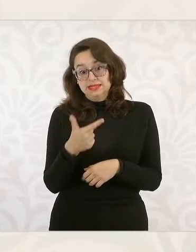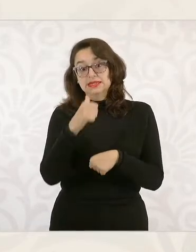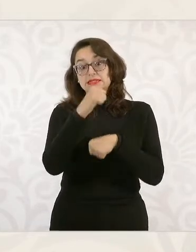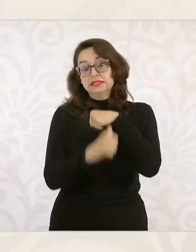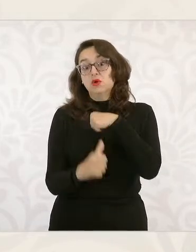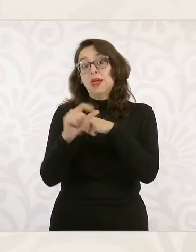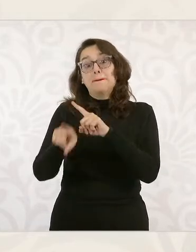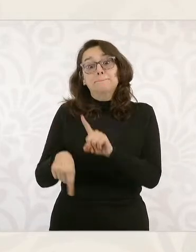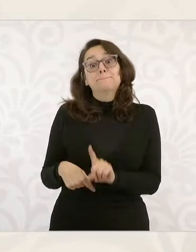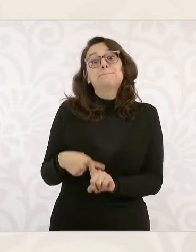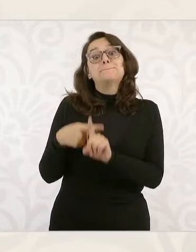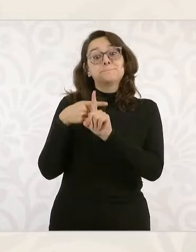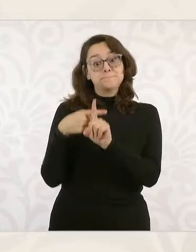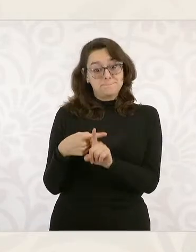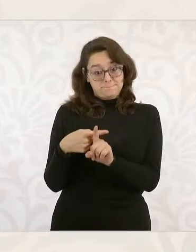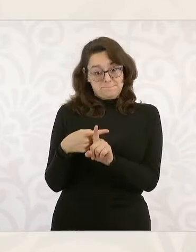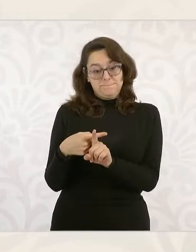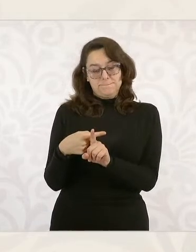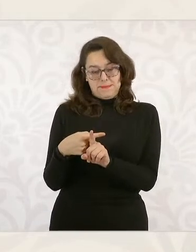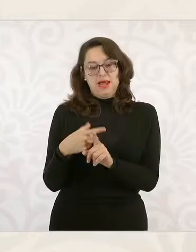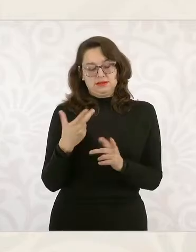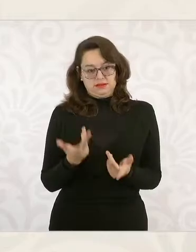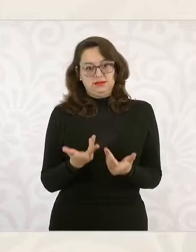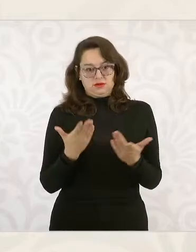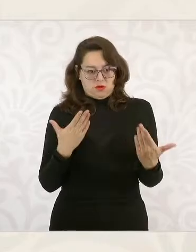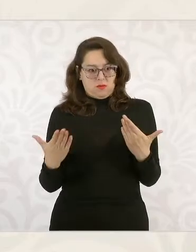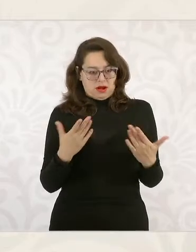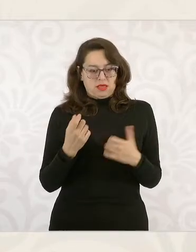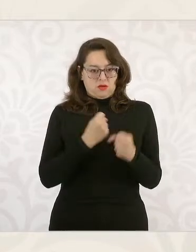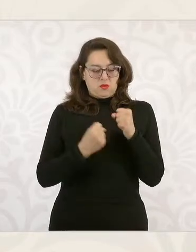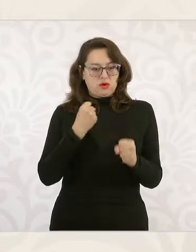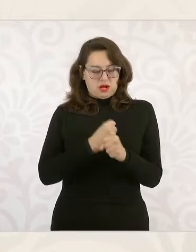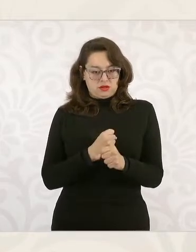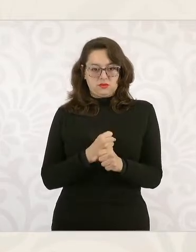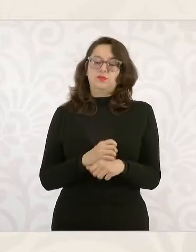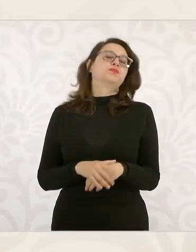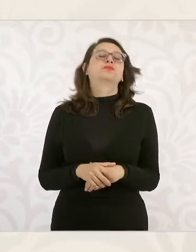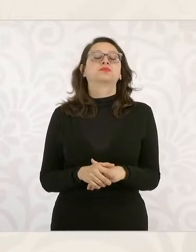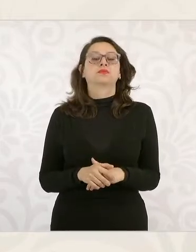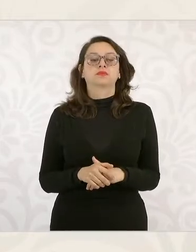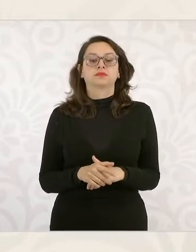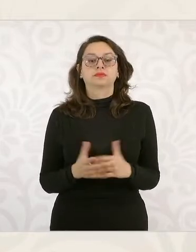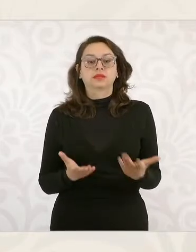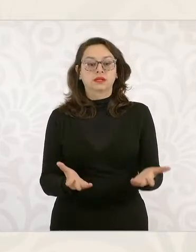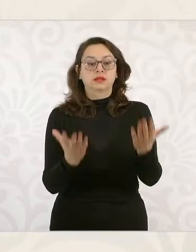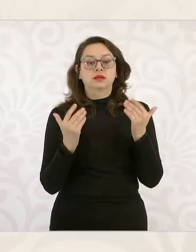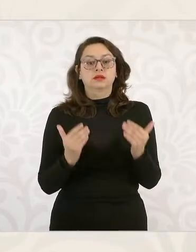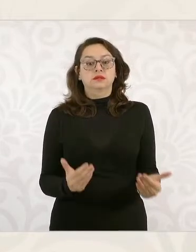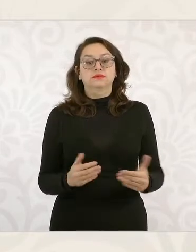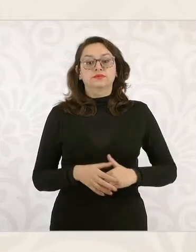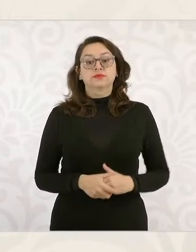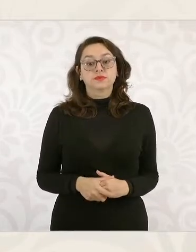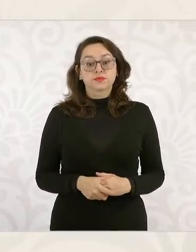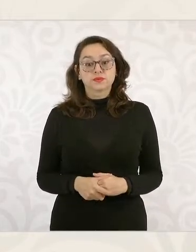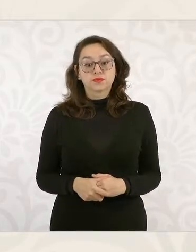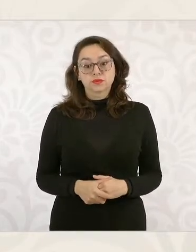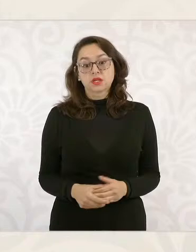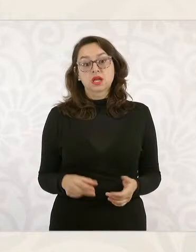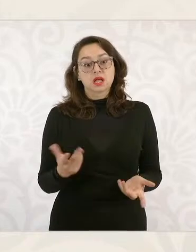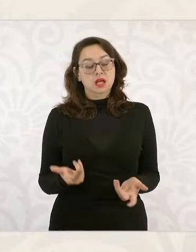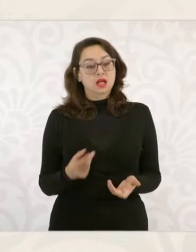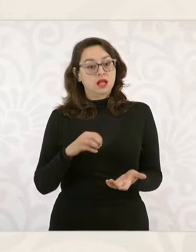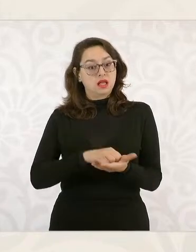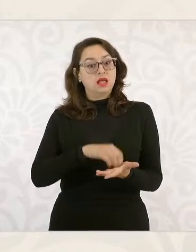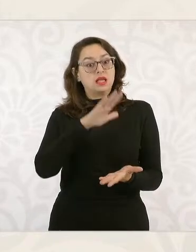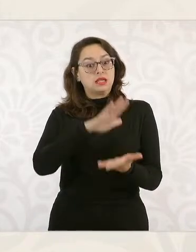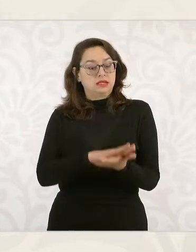con respecto a las que se hicieron en el año anterior. En la que sigue es consulta de especialidad. Aquí es en